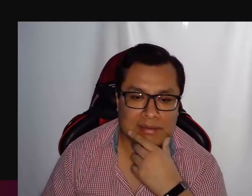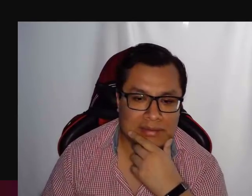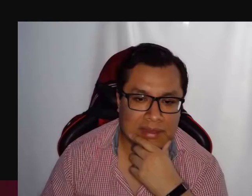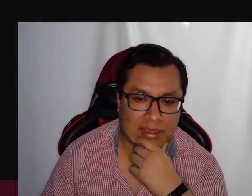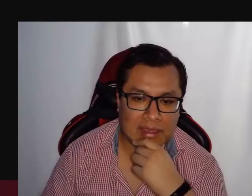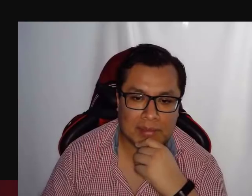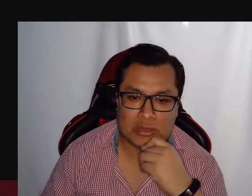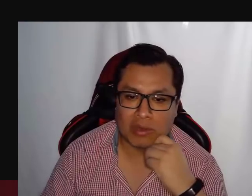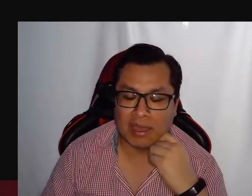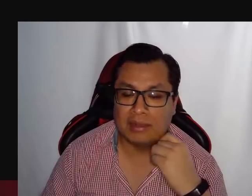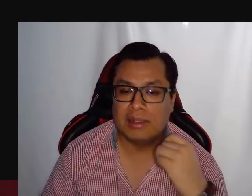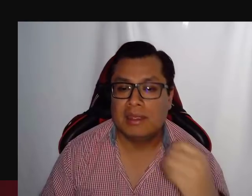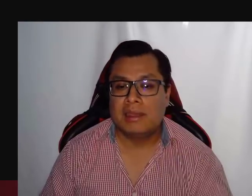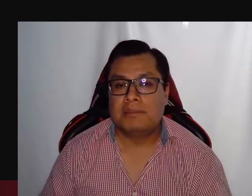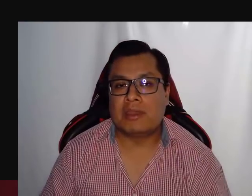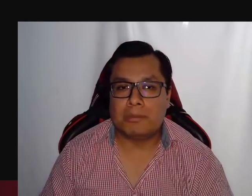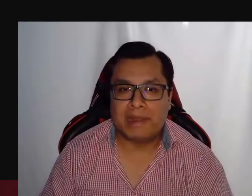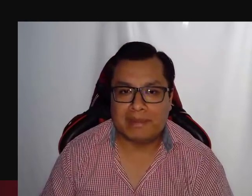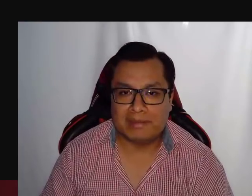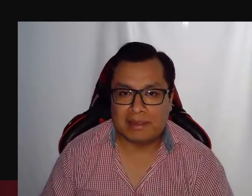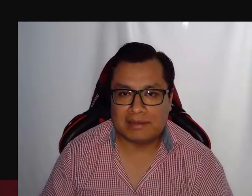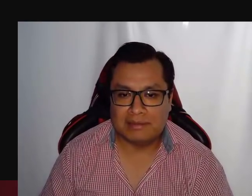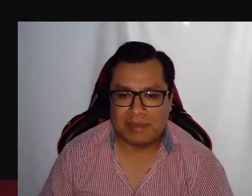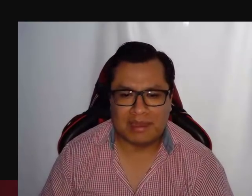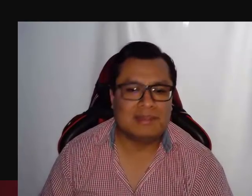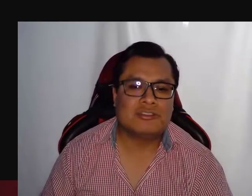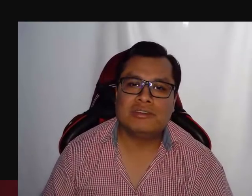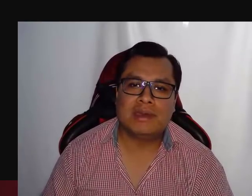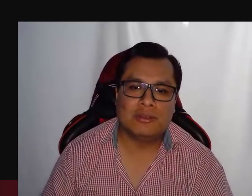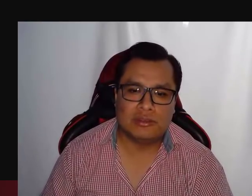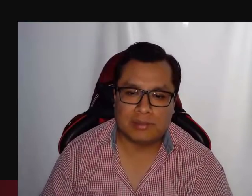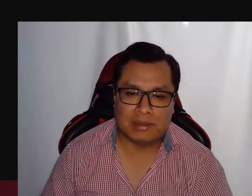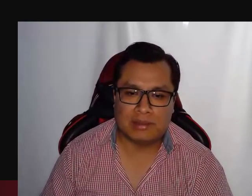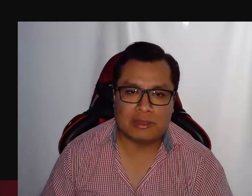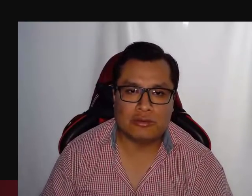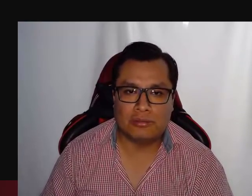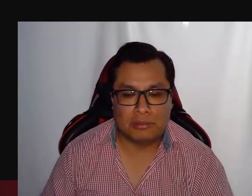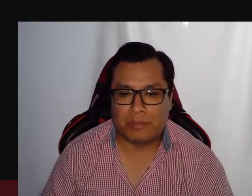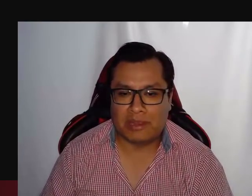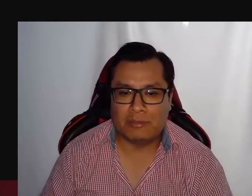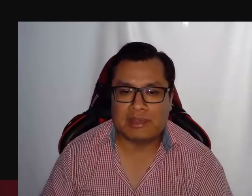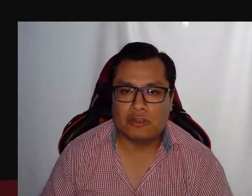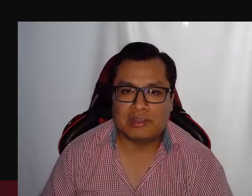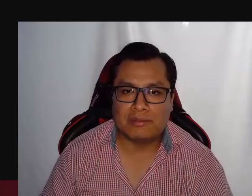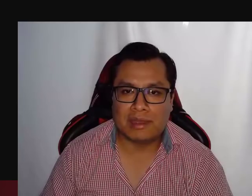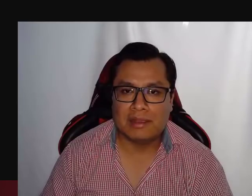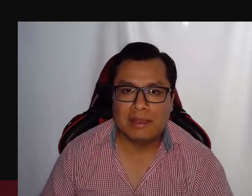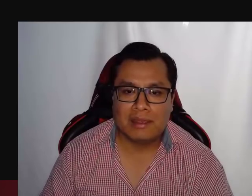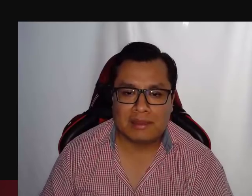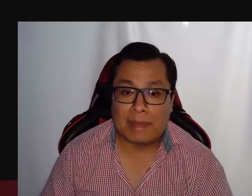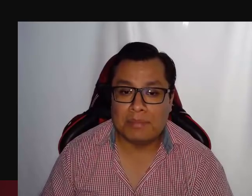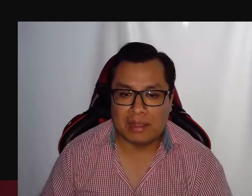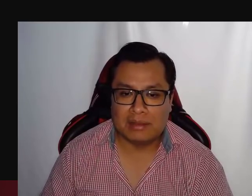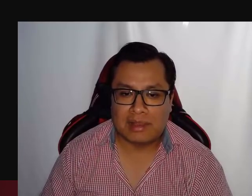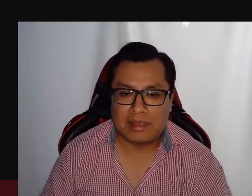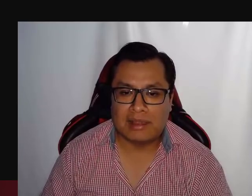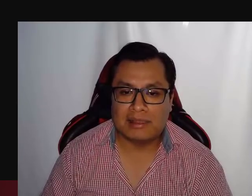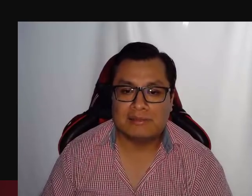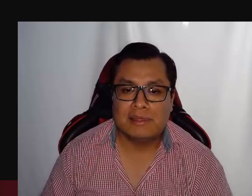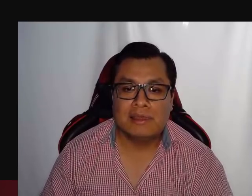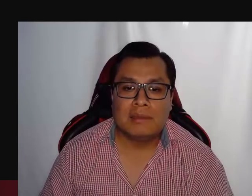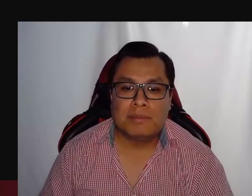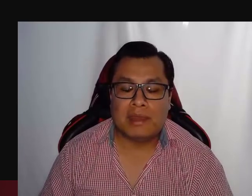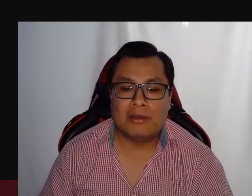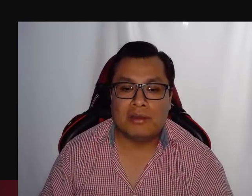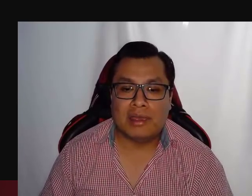Uruapan, Michoacán, me comparte estas tres imágenes. Yo sé que no se ven, de hecho mi objetivo es que no se vean tan bien, tan